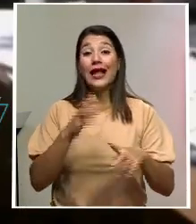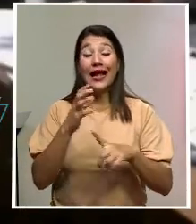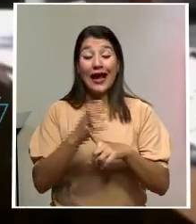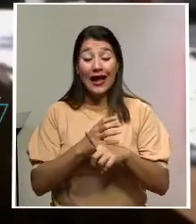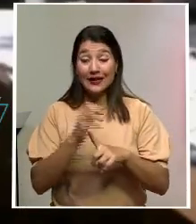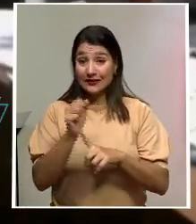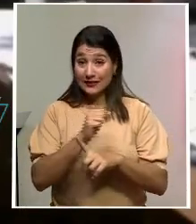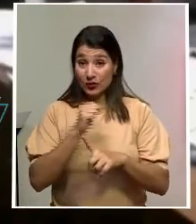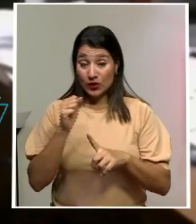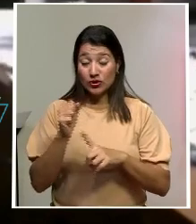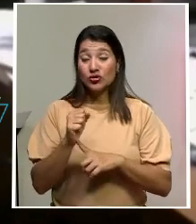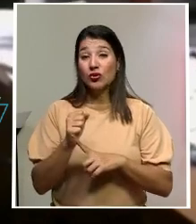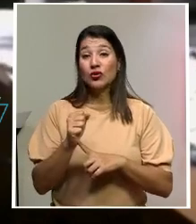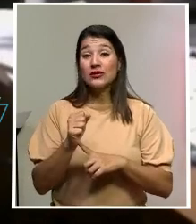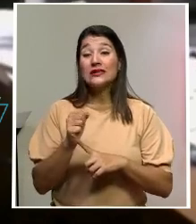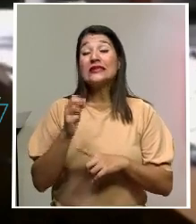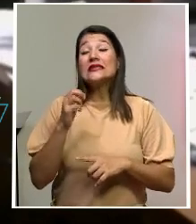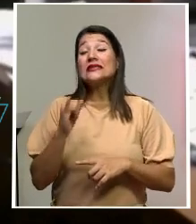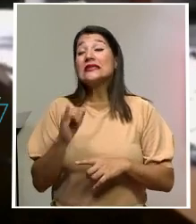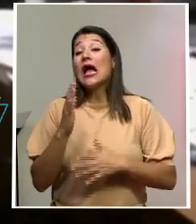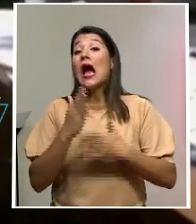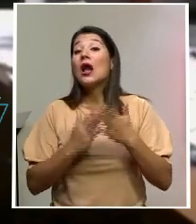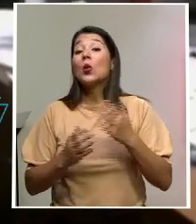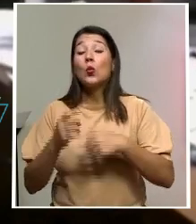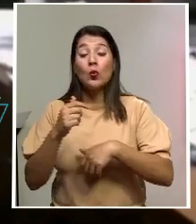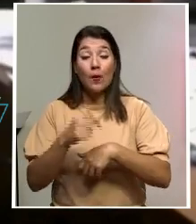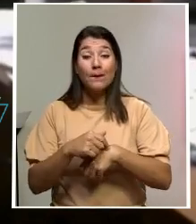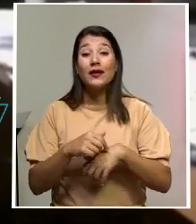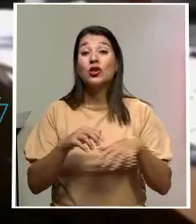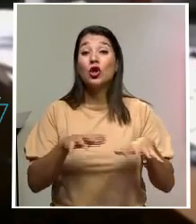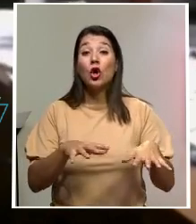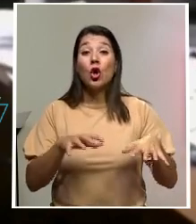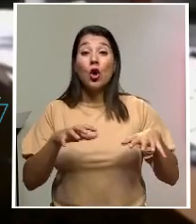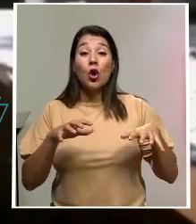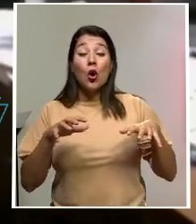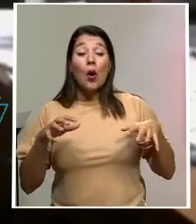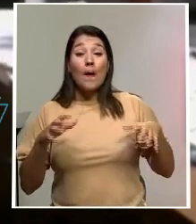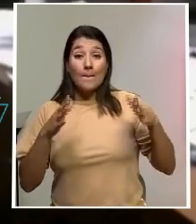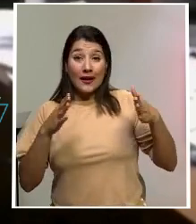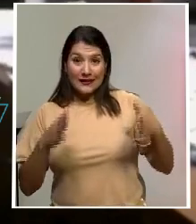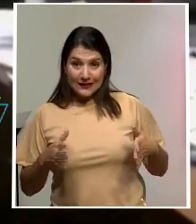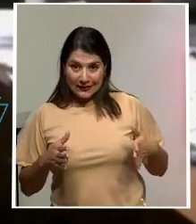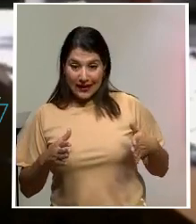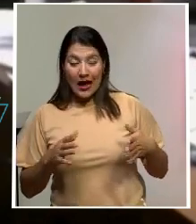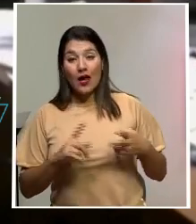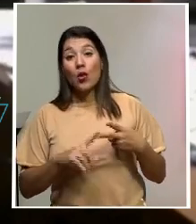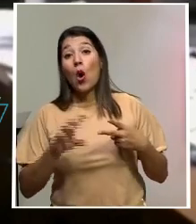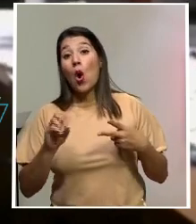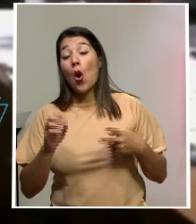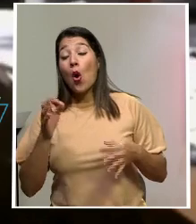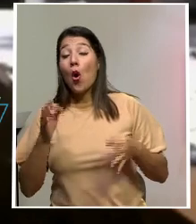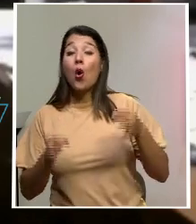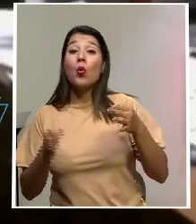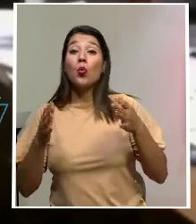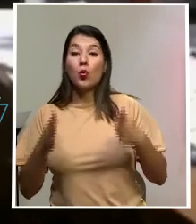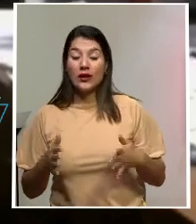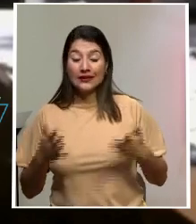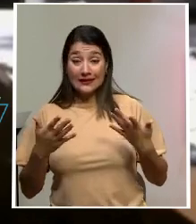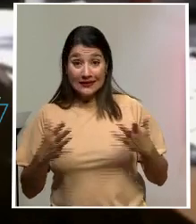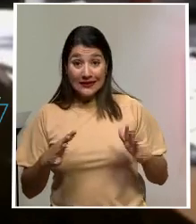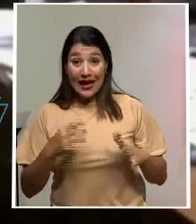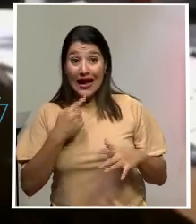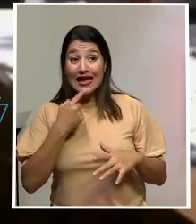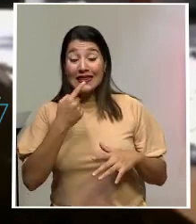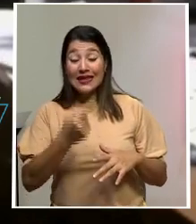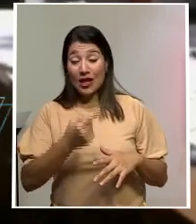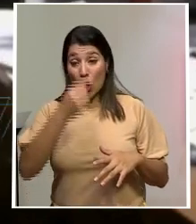caso. Si en un caso un magistrado como juez o como magistrado ya se pronunció sobre el fondo